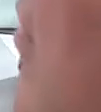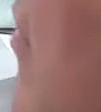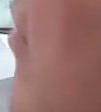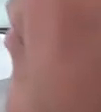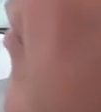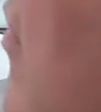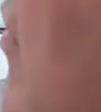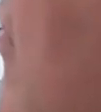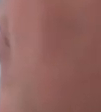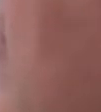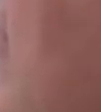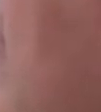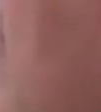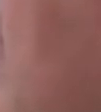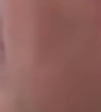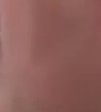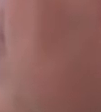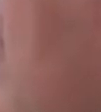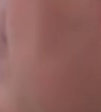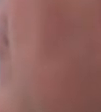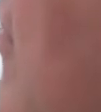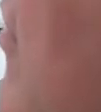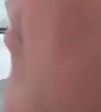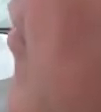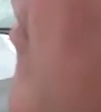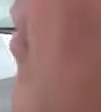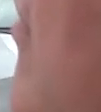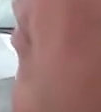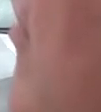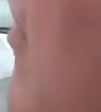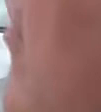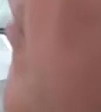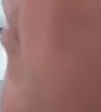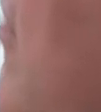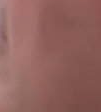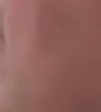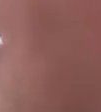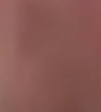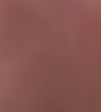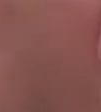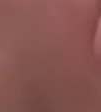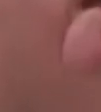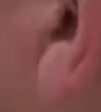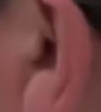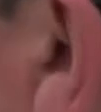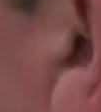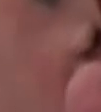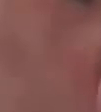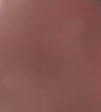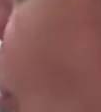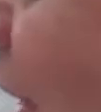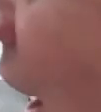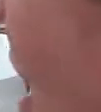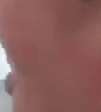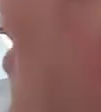eso. No dudo de nosotros mismos, los argentinos, y creo que tenemos al mejor presidente para hacer eso. Sería interesante una